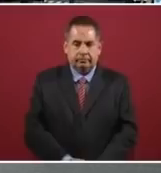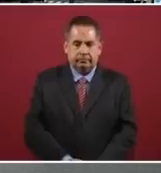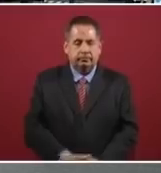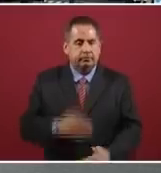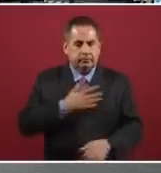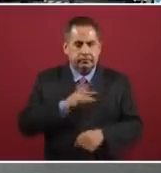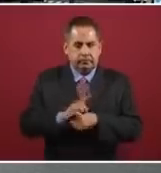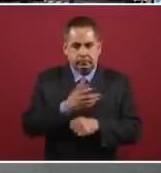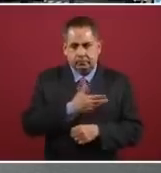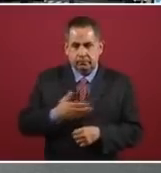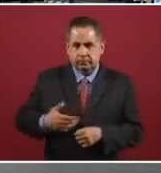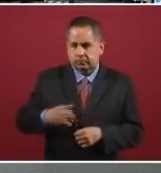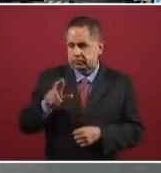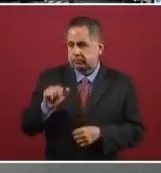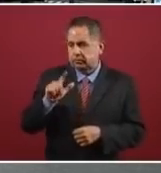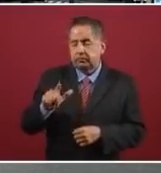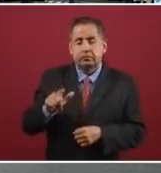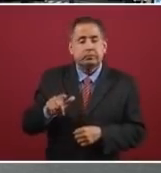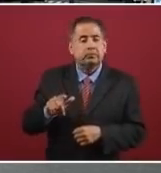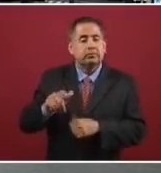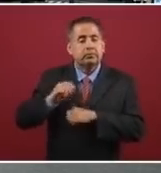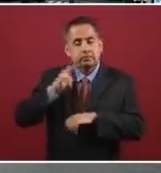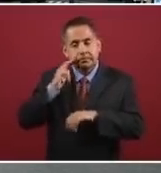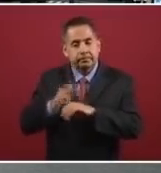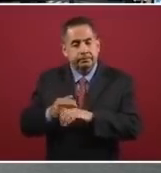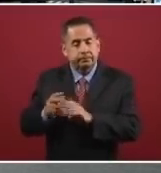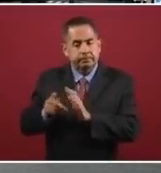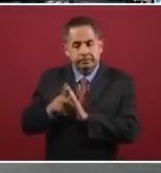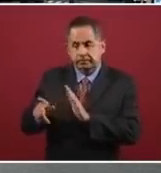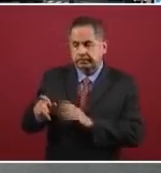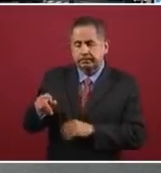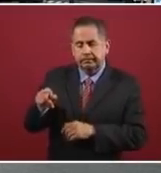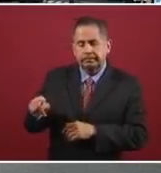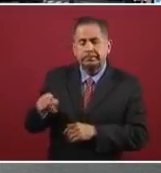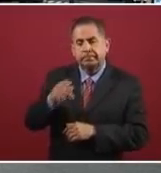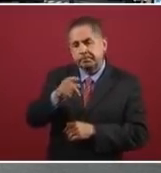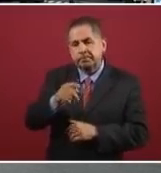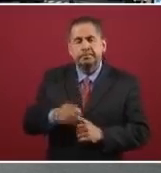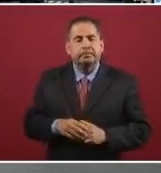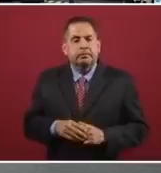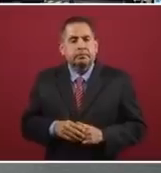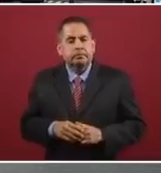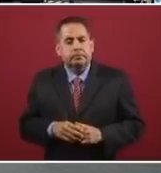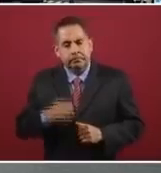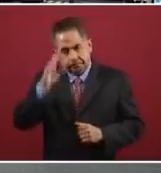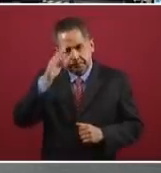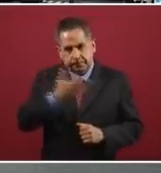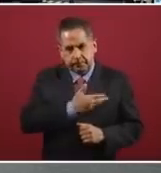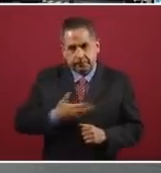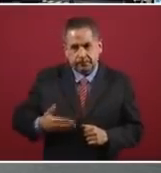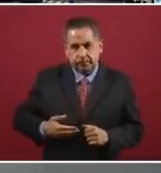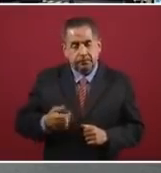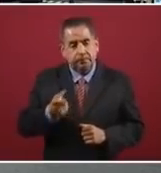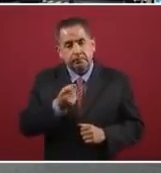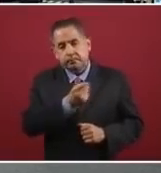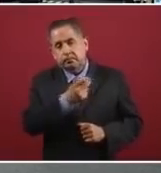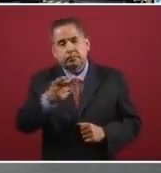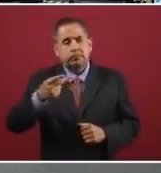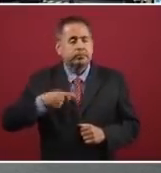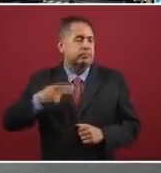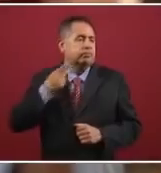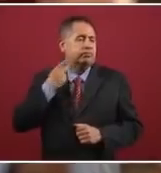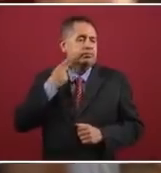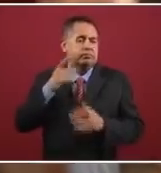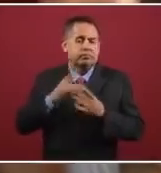Buenos días, presidente. Rafael Herrera, corresponsal de Sin Censura con Vicente Serrano. Señor presidente, algunos personajes de la